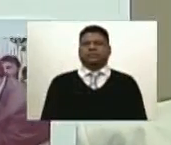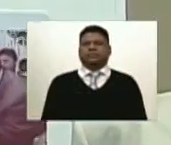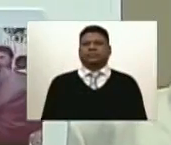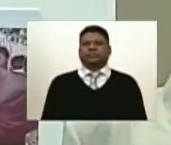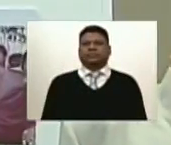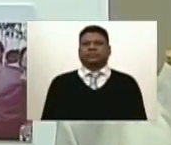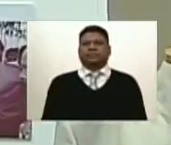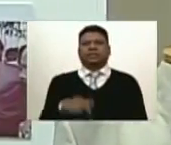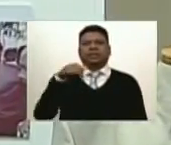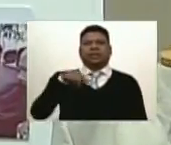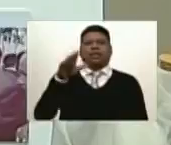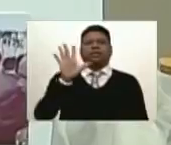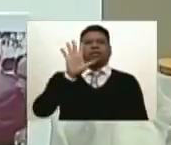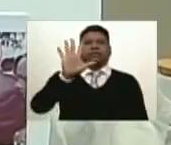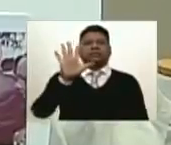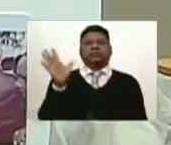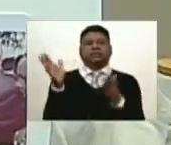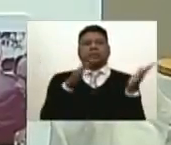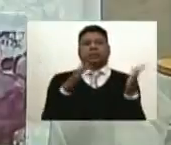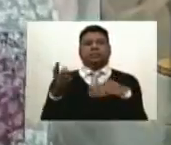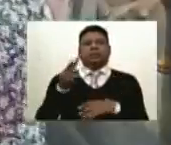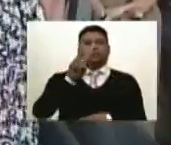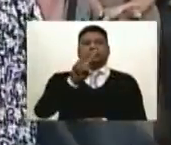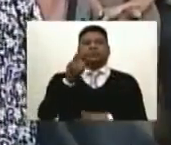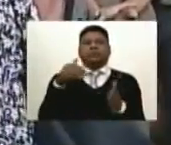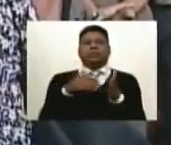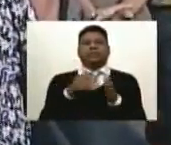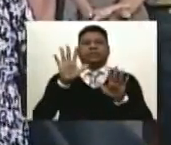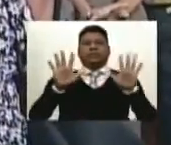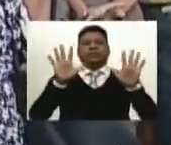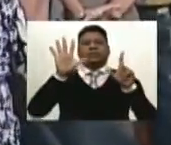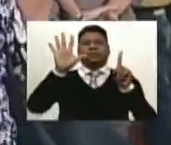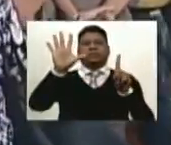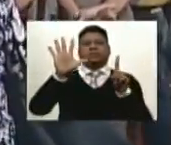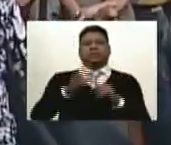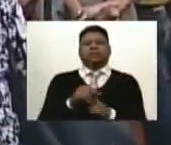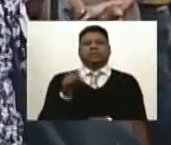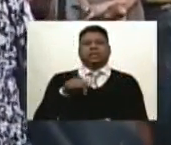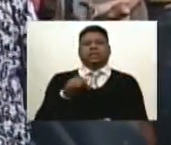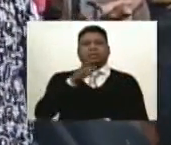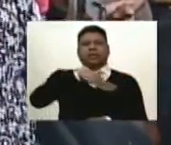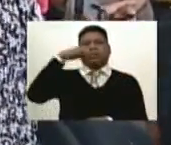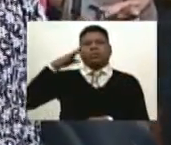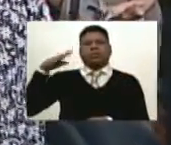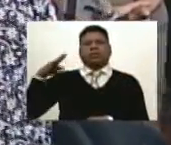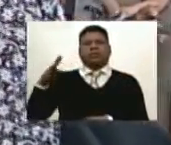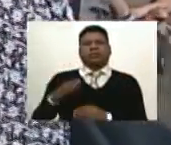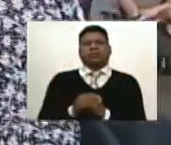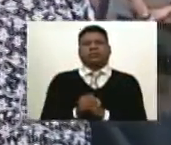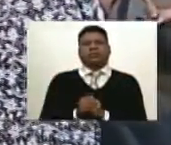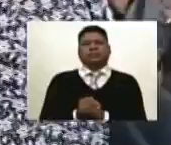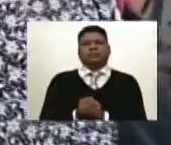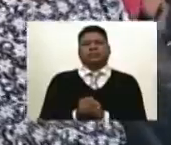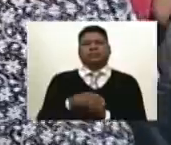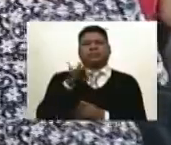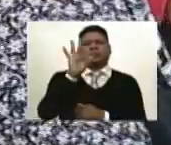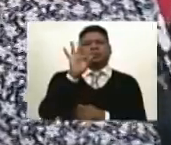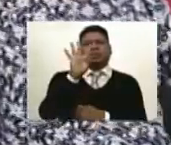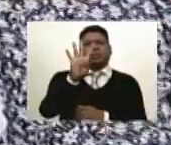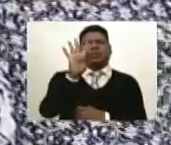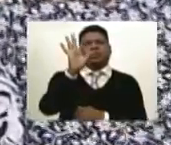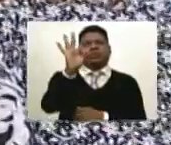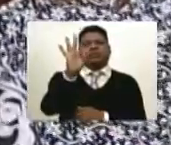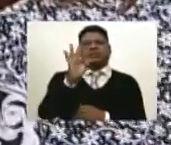este 5 de marzo del año 2016 en el cuartel de la montaña. Para quienes nos escuchan, nos ven